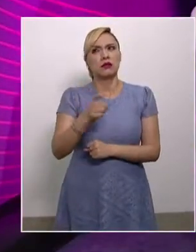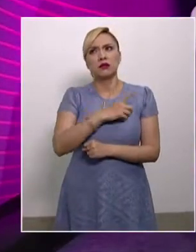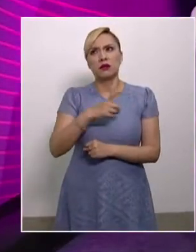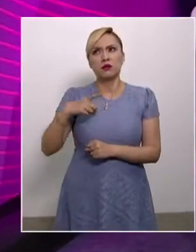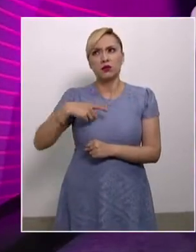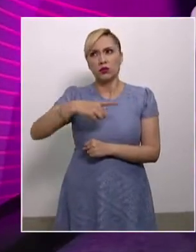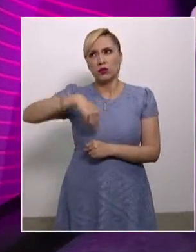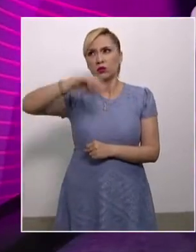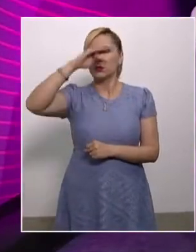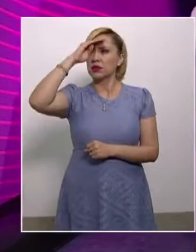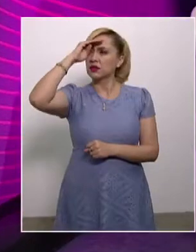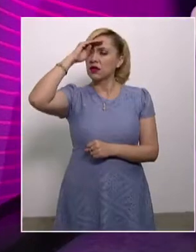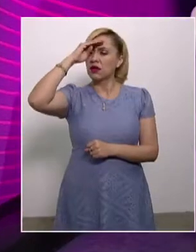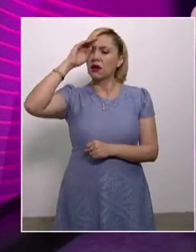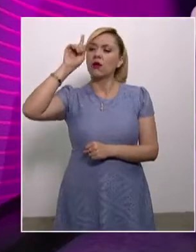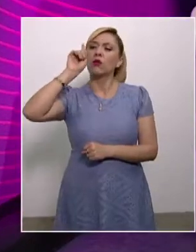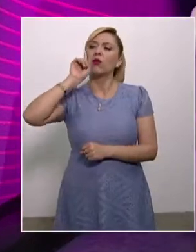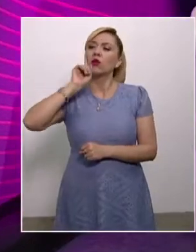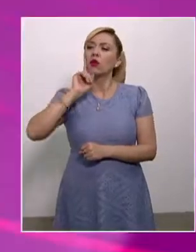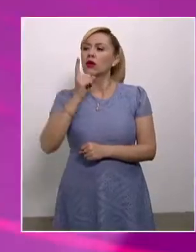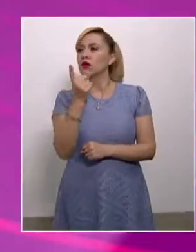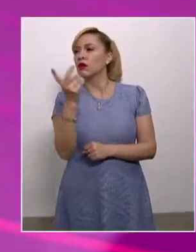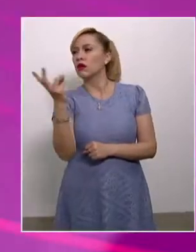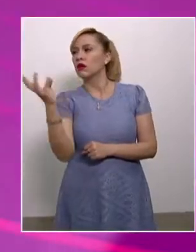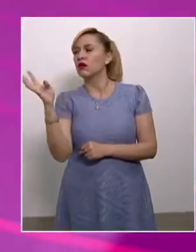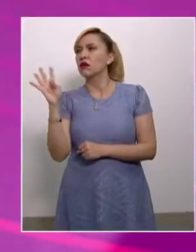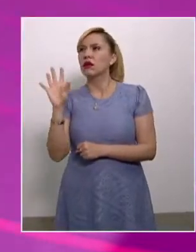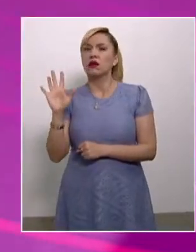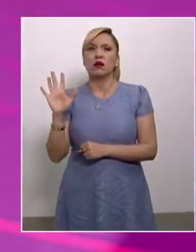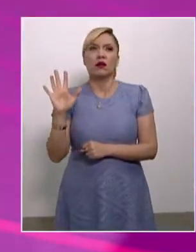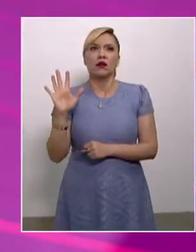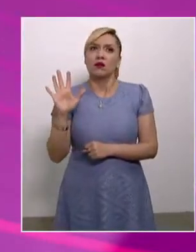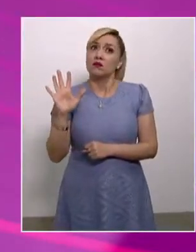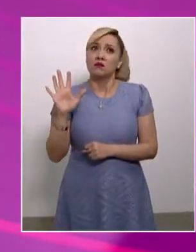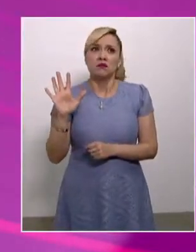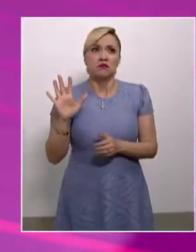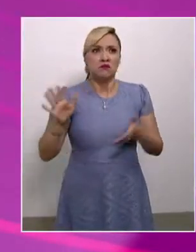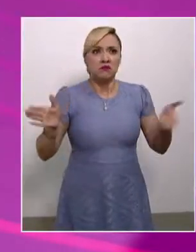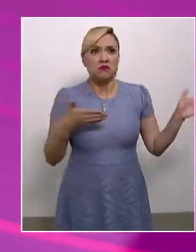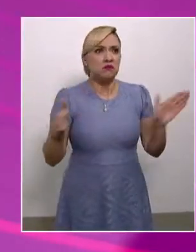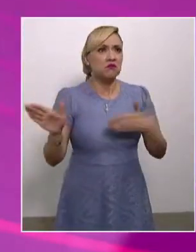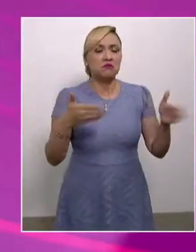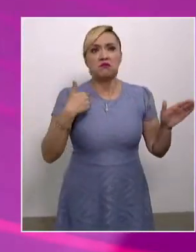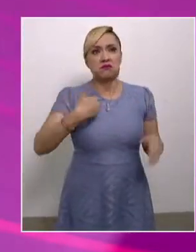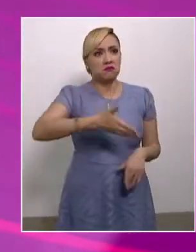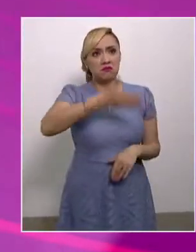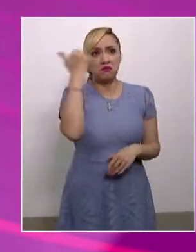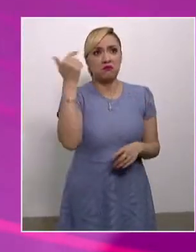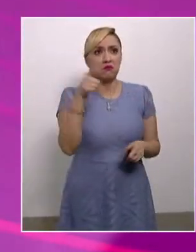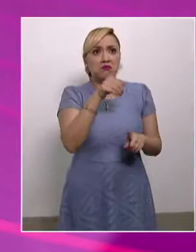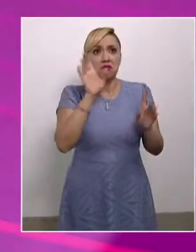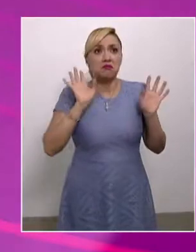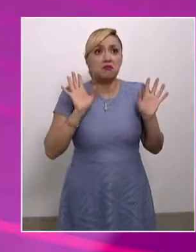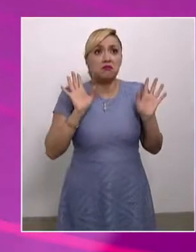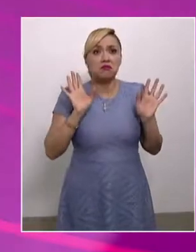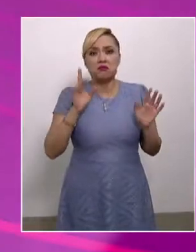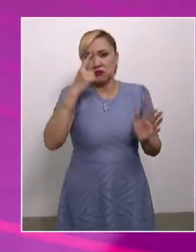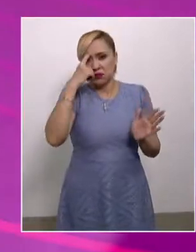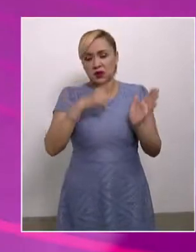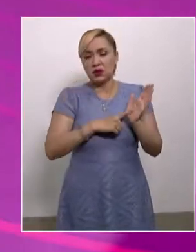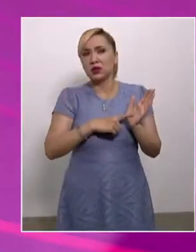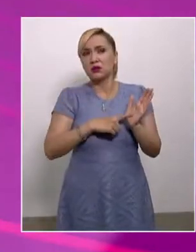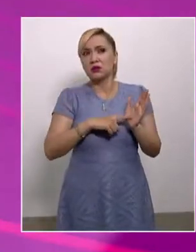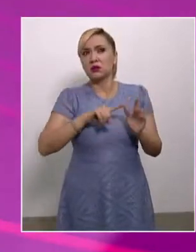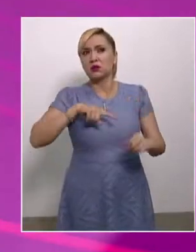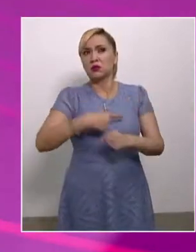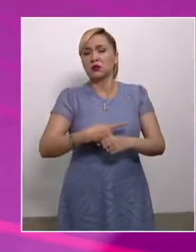mujer o a un grupo de mujeres que van a tomar una ruta que desconocen y donde saben que es 90% probable que las vayan a violar y